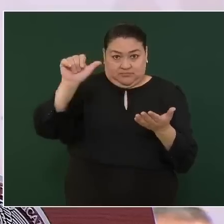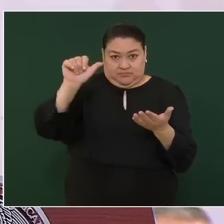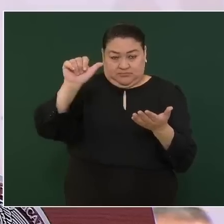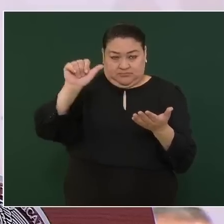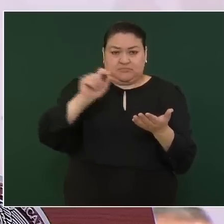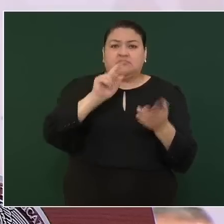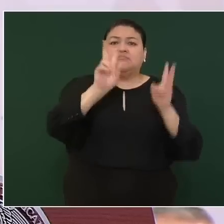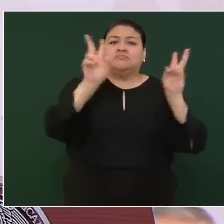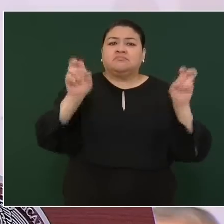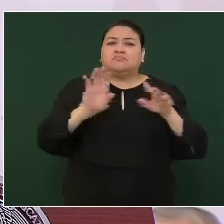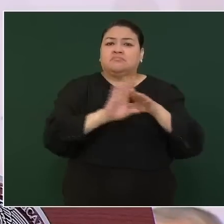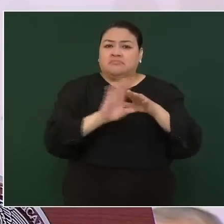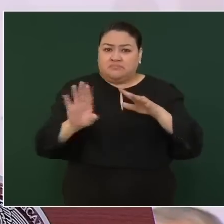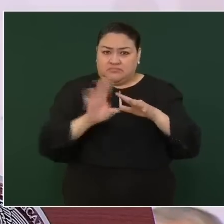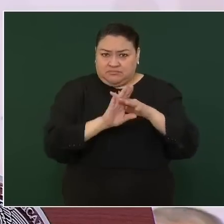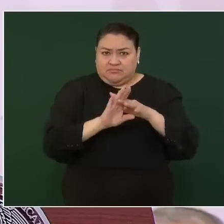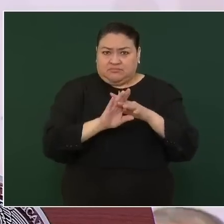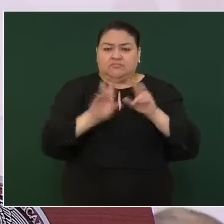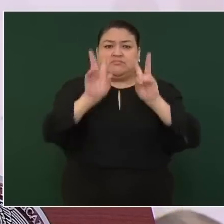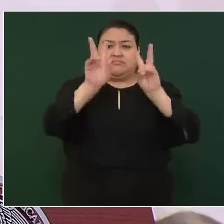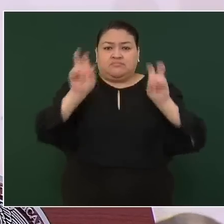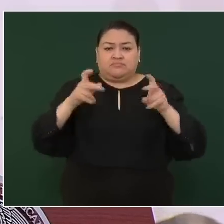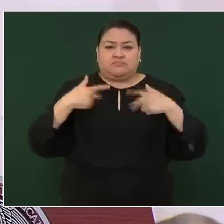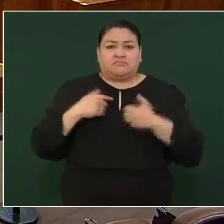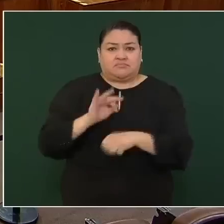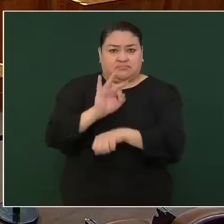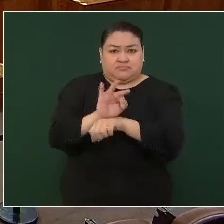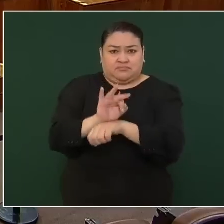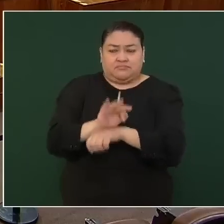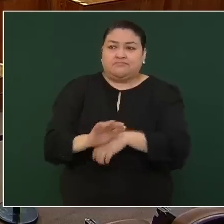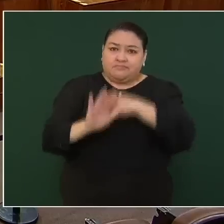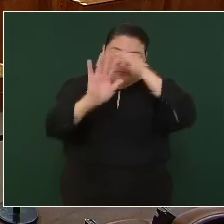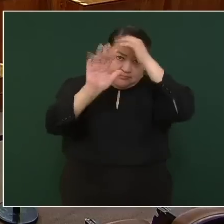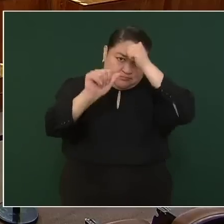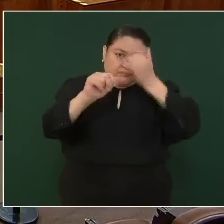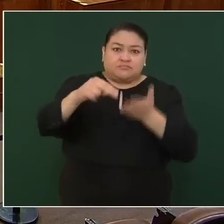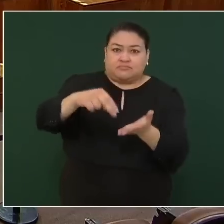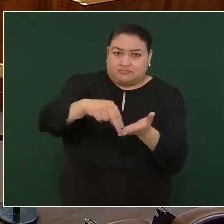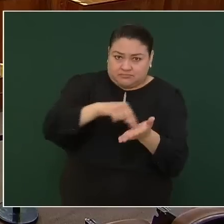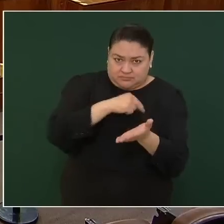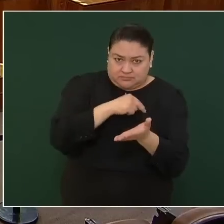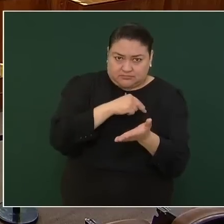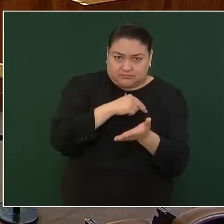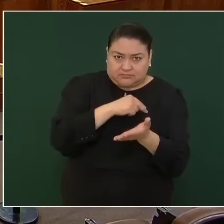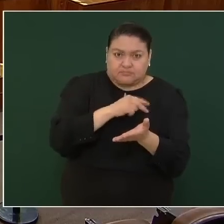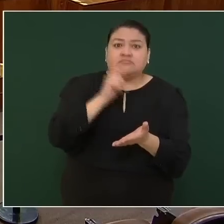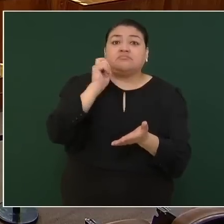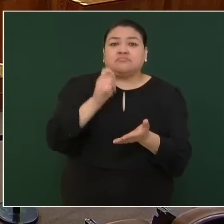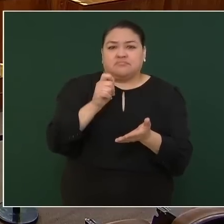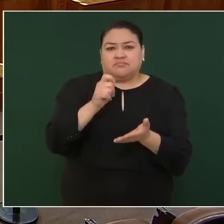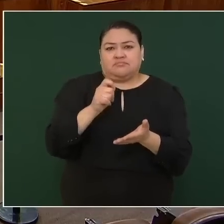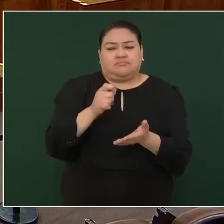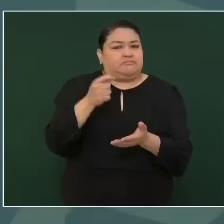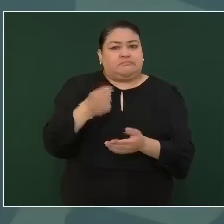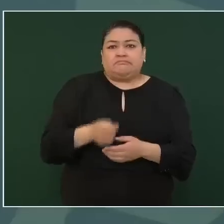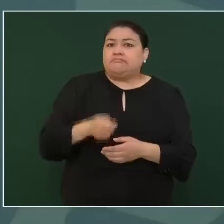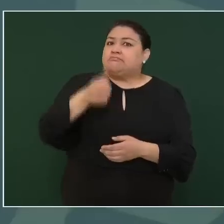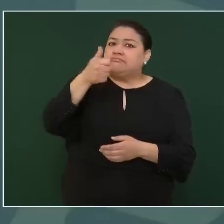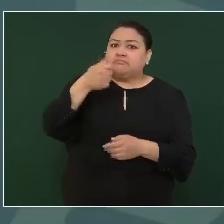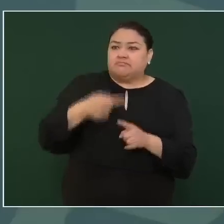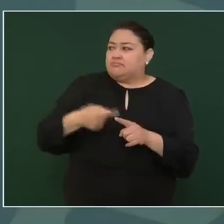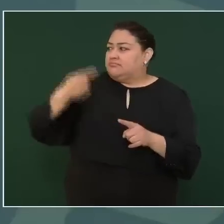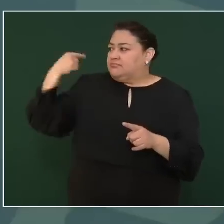sobre migración y protección y se firmó un memorándum de entendimiento con Estados Unidos por primera vez en la